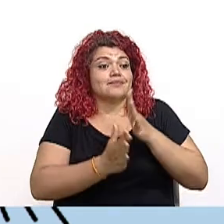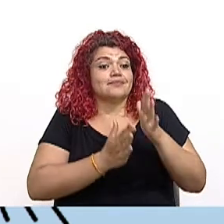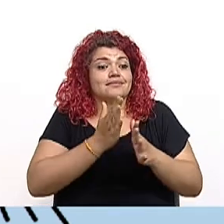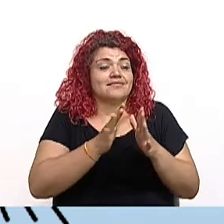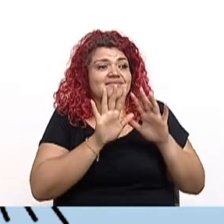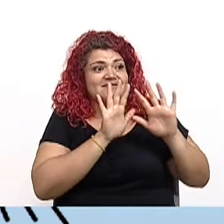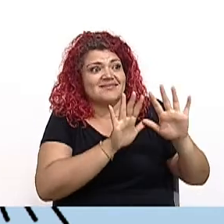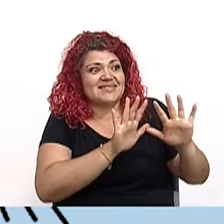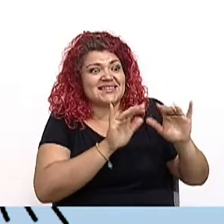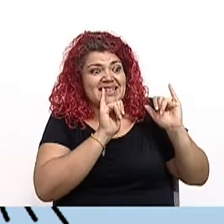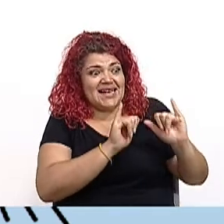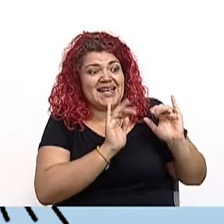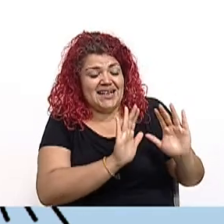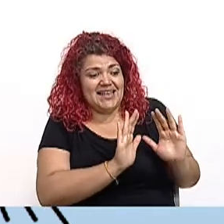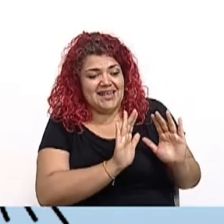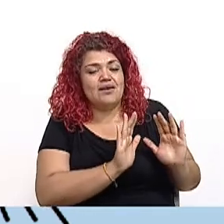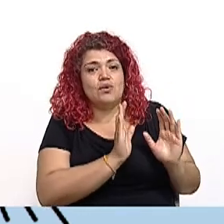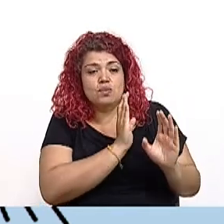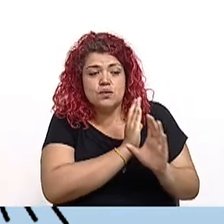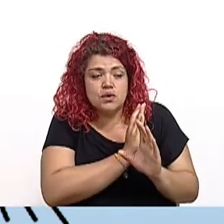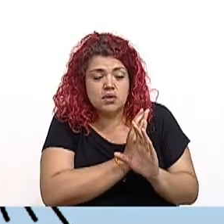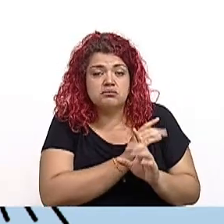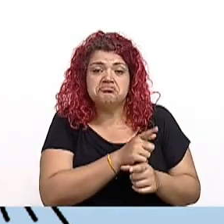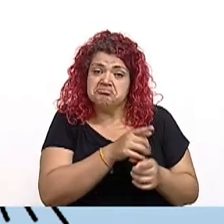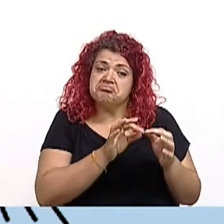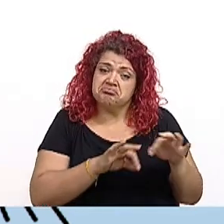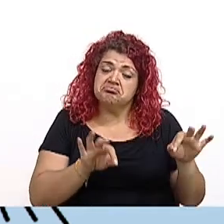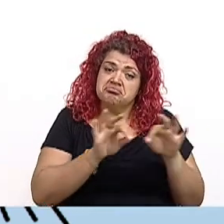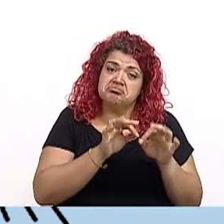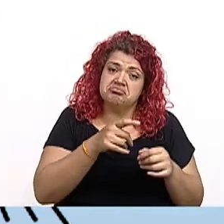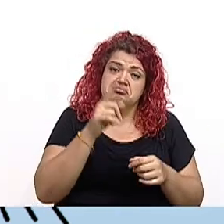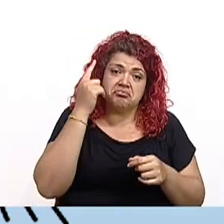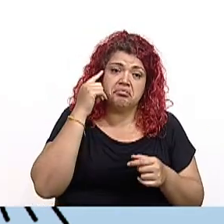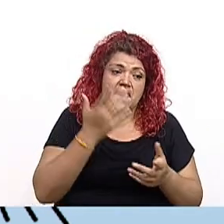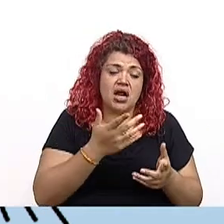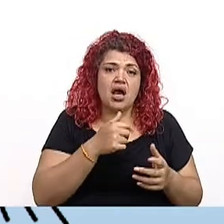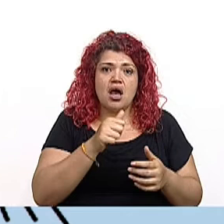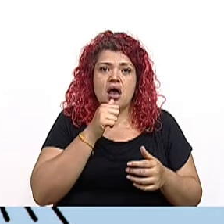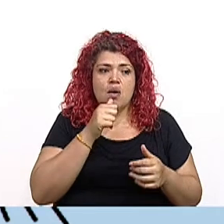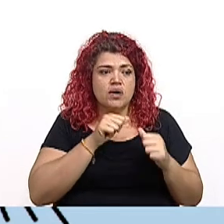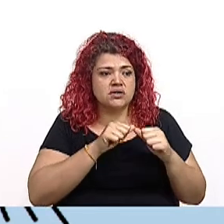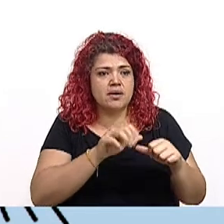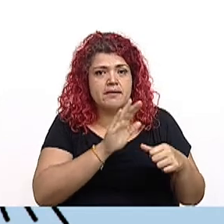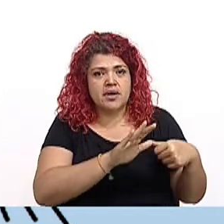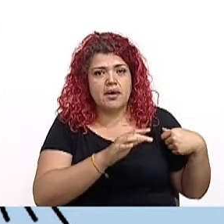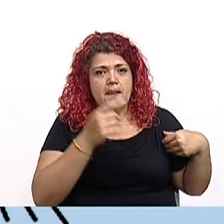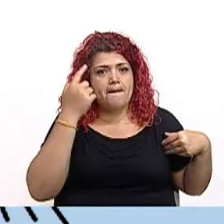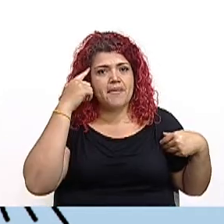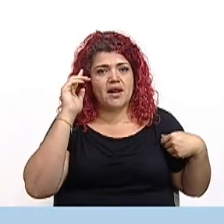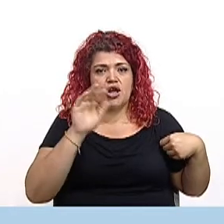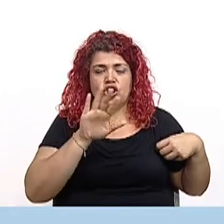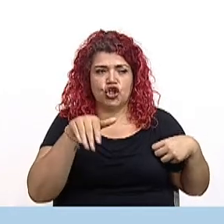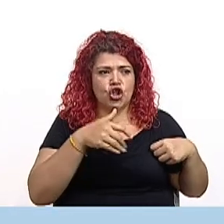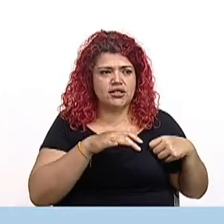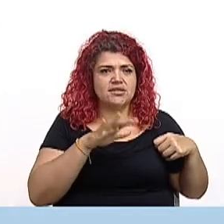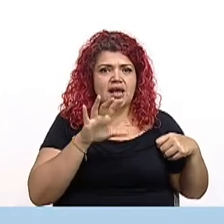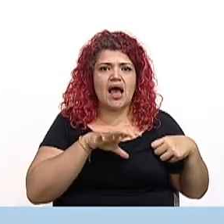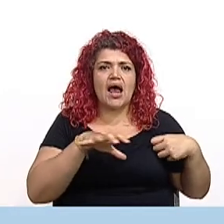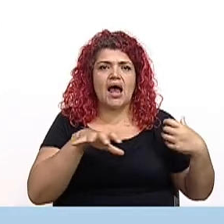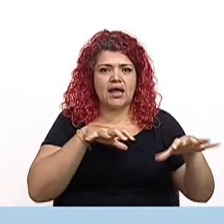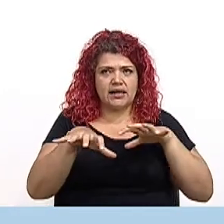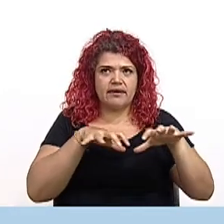donde se necesita. Eso sería muy favorable para poder tener agua disponible para todas nuestras actividades.